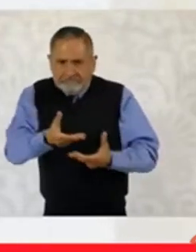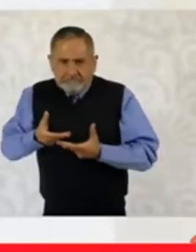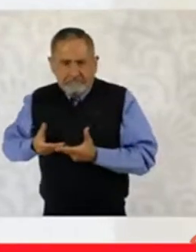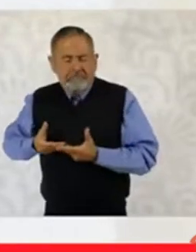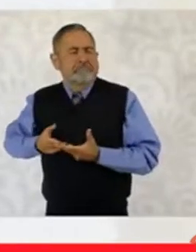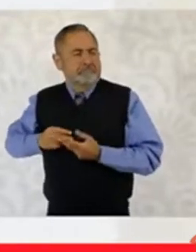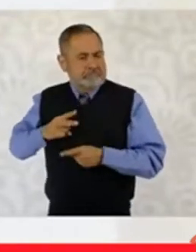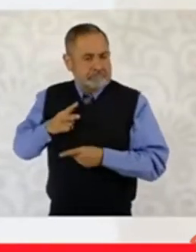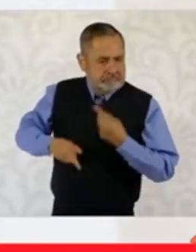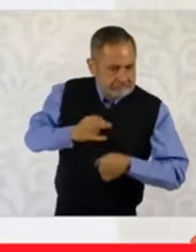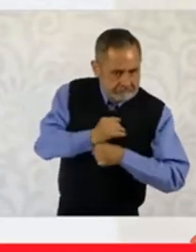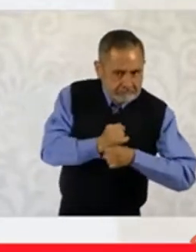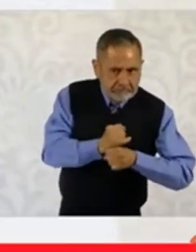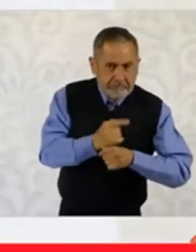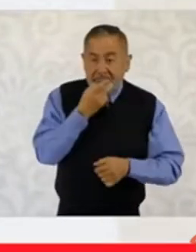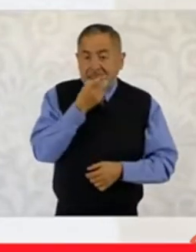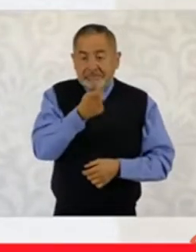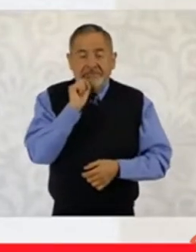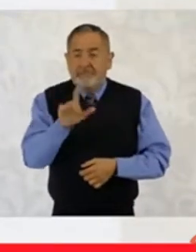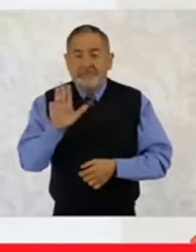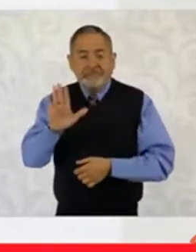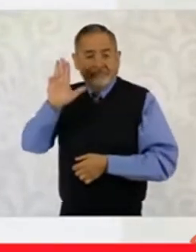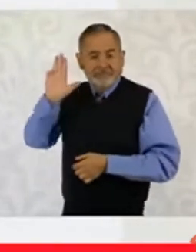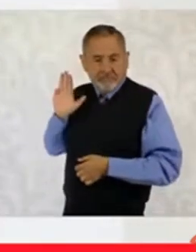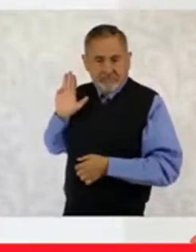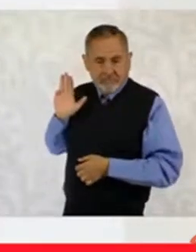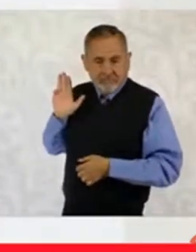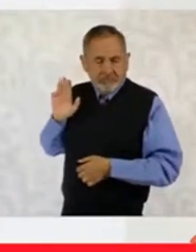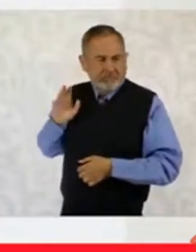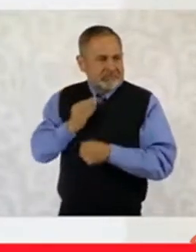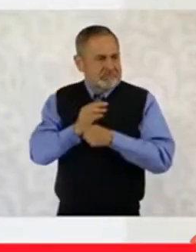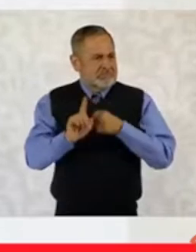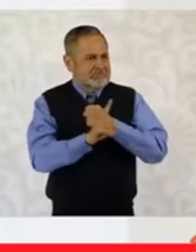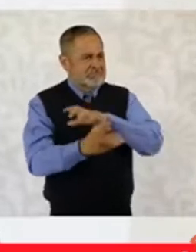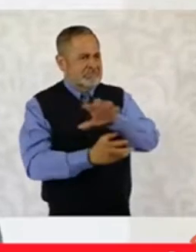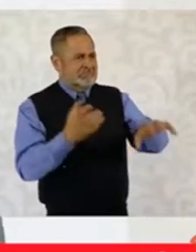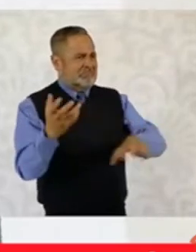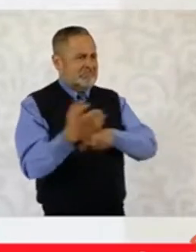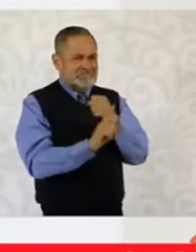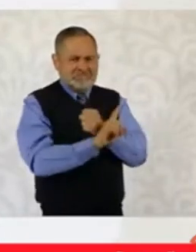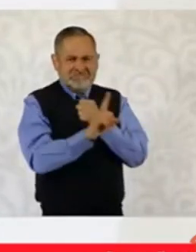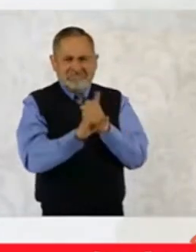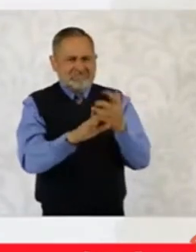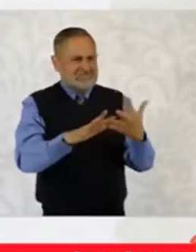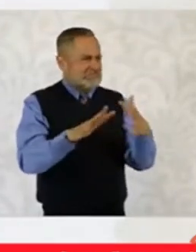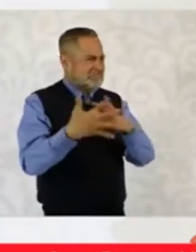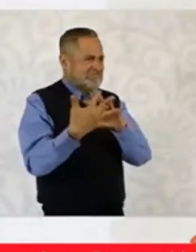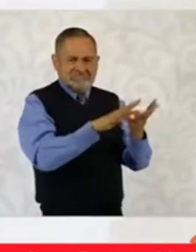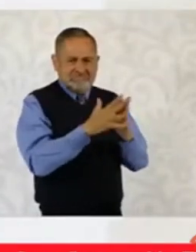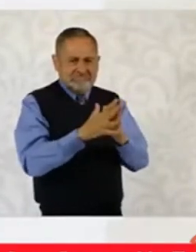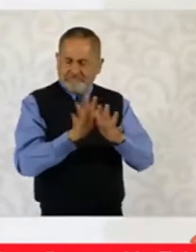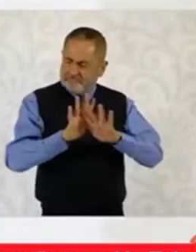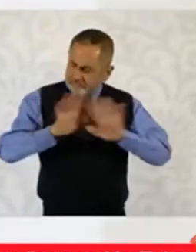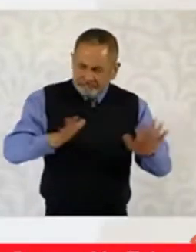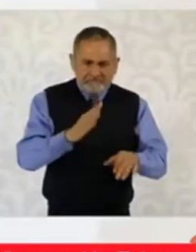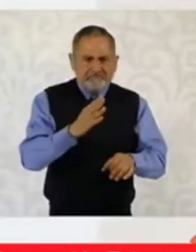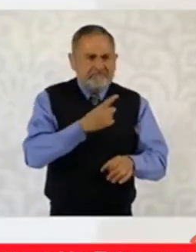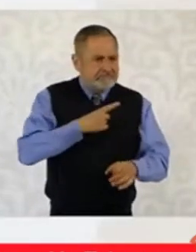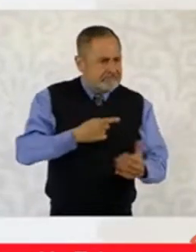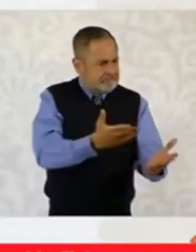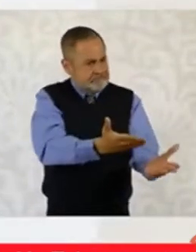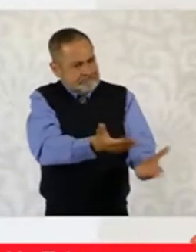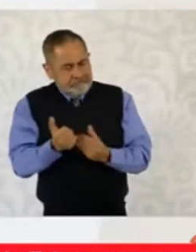dijo el miércoles pasado, pues hay muchos problemas con esa investigación, pero se necesita